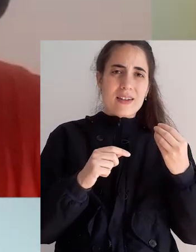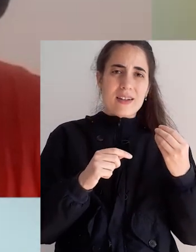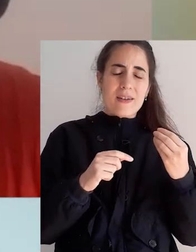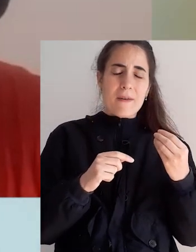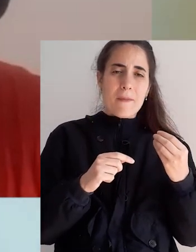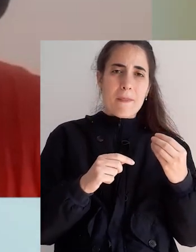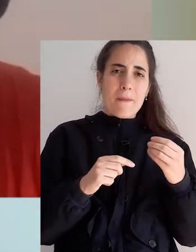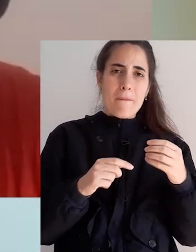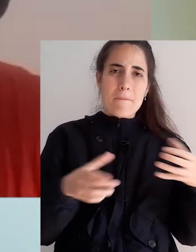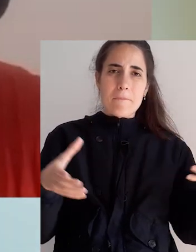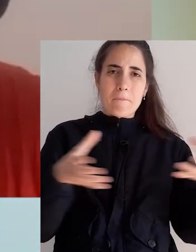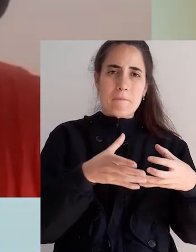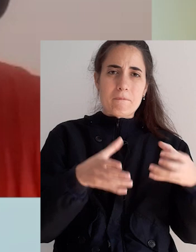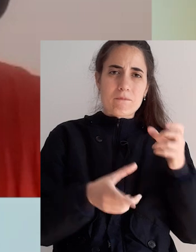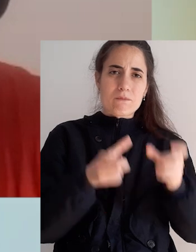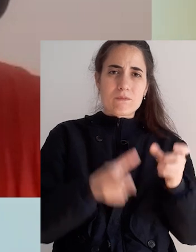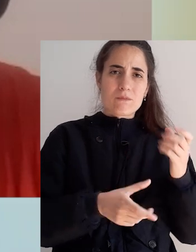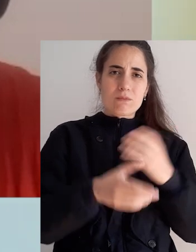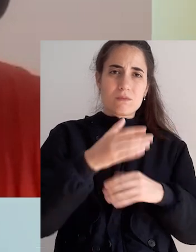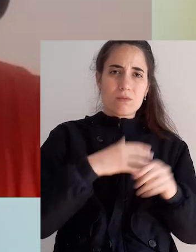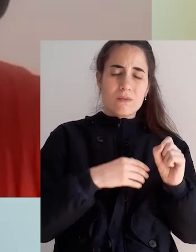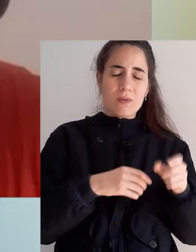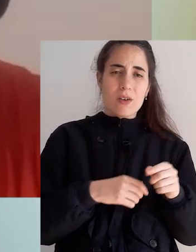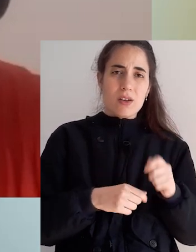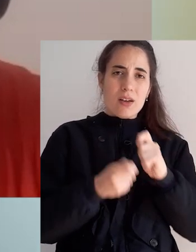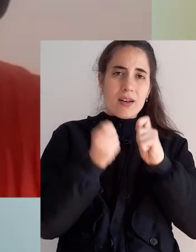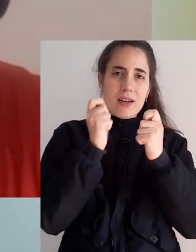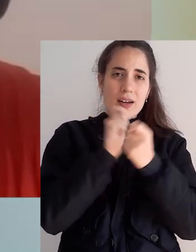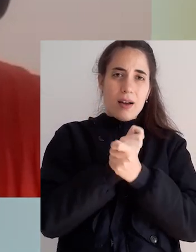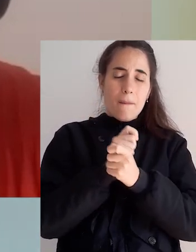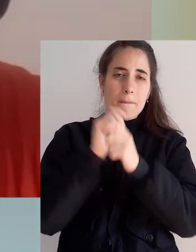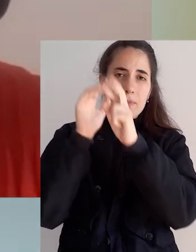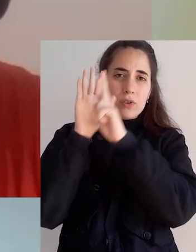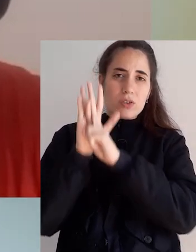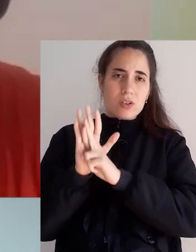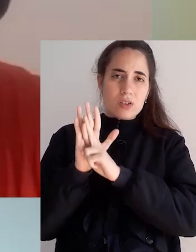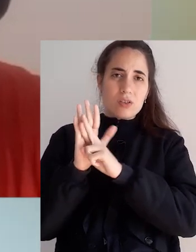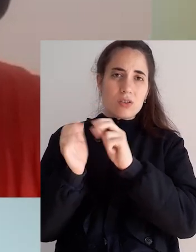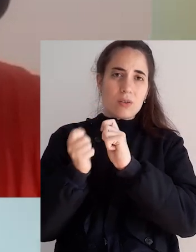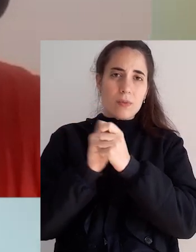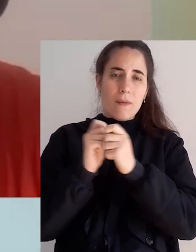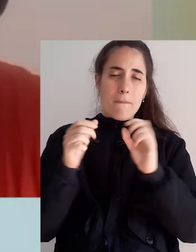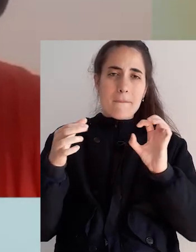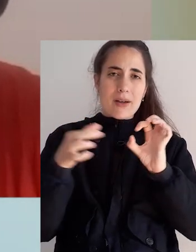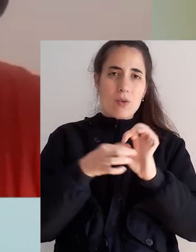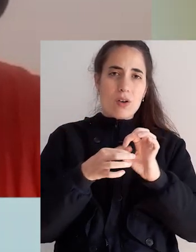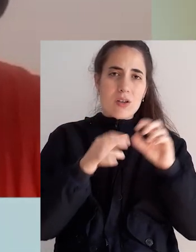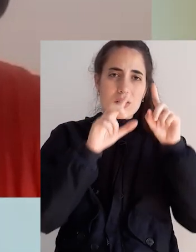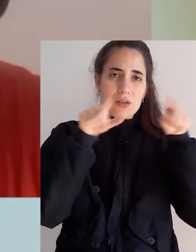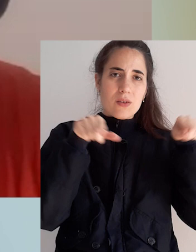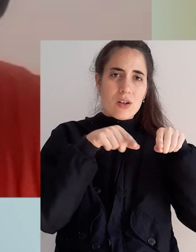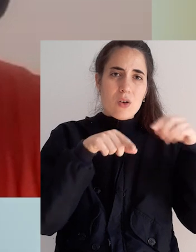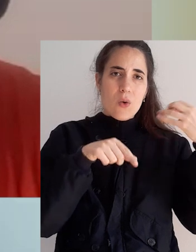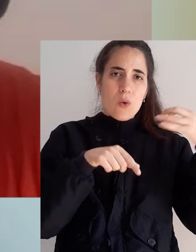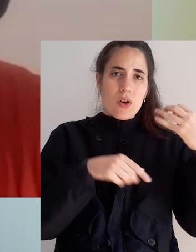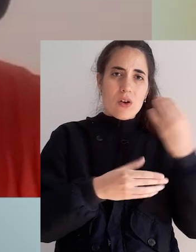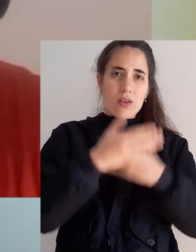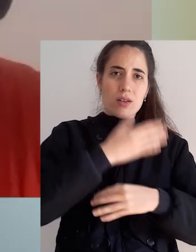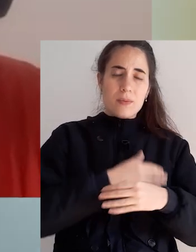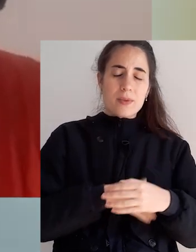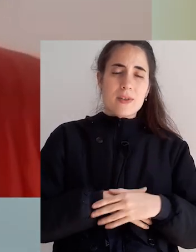proyecto, que nos puedas delimitar un poquito los aspectos principales y que será tratado en el 2025.